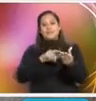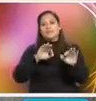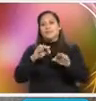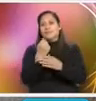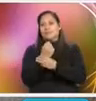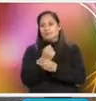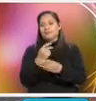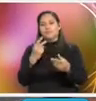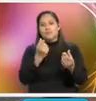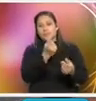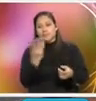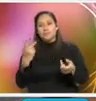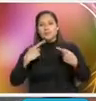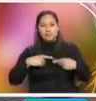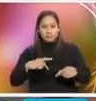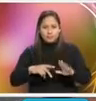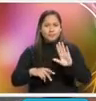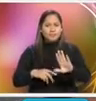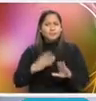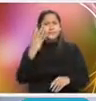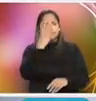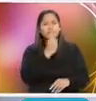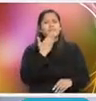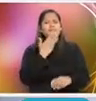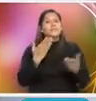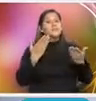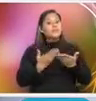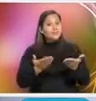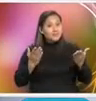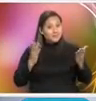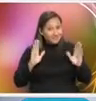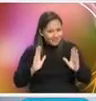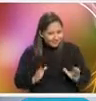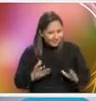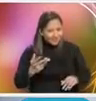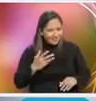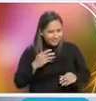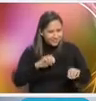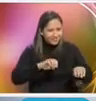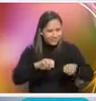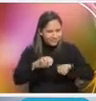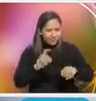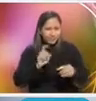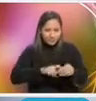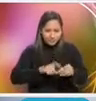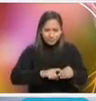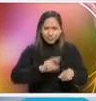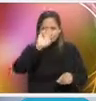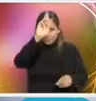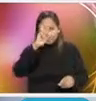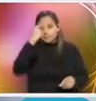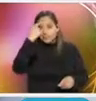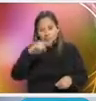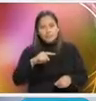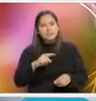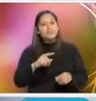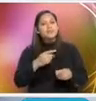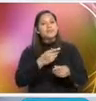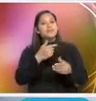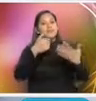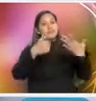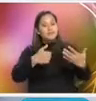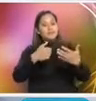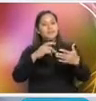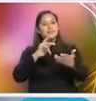varias personas, ¿no? Qué maravilla. Y ahora también tenemos con esto, bueno, pues todas las compañías que se han sumado para darle pie a esta